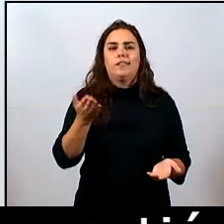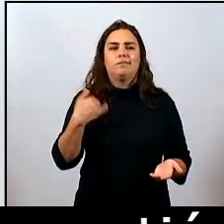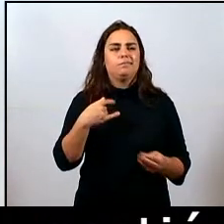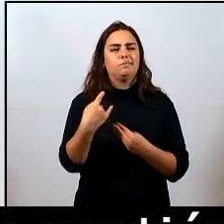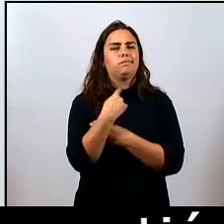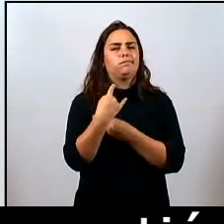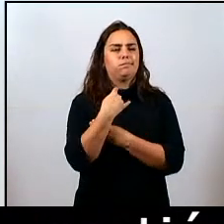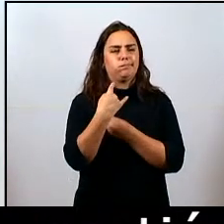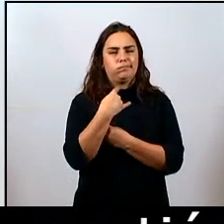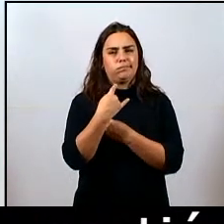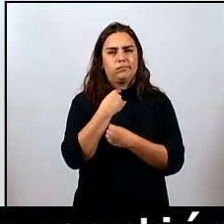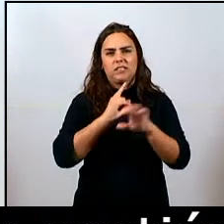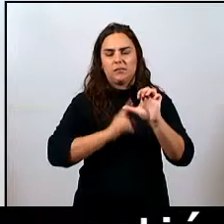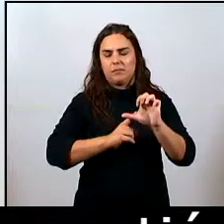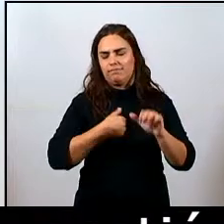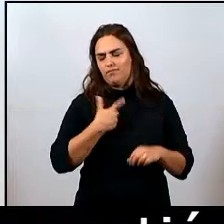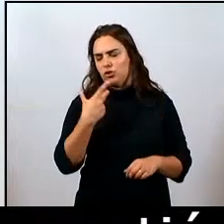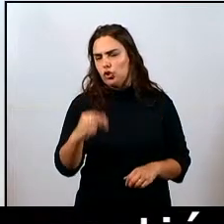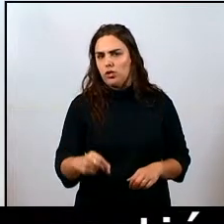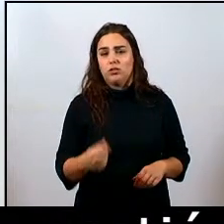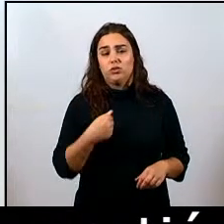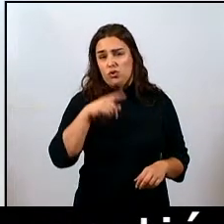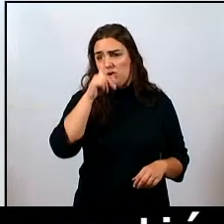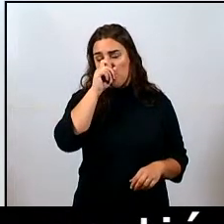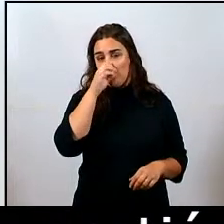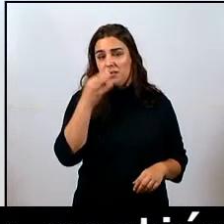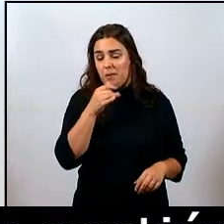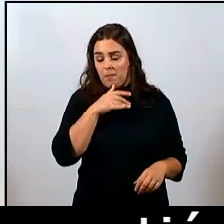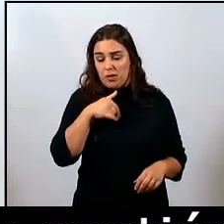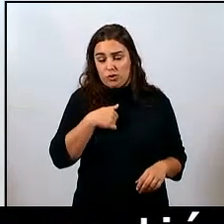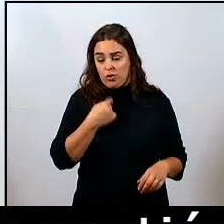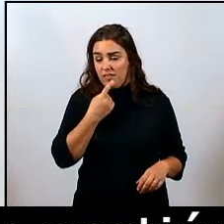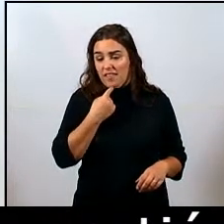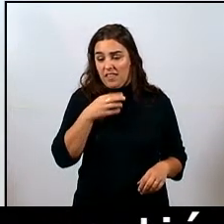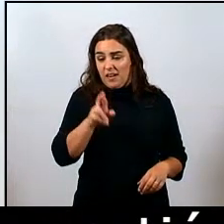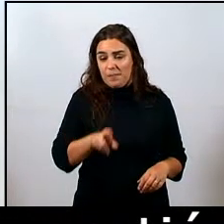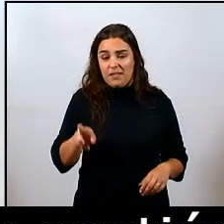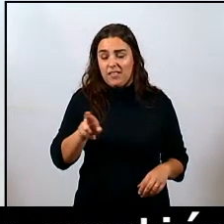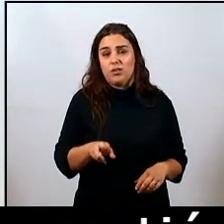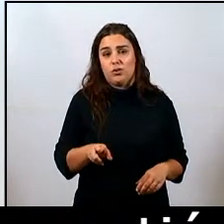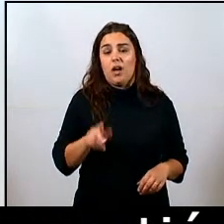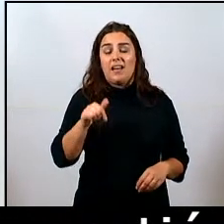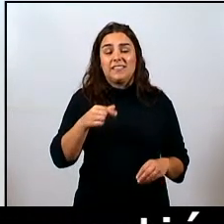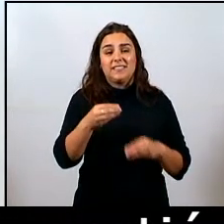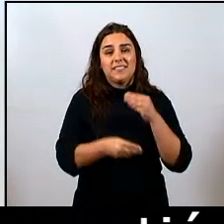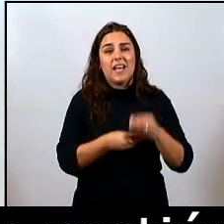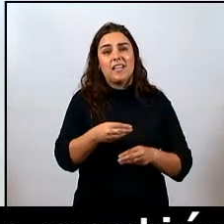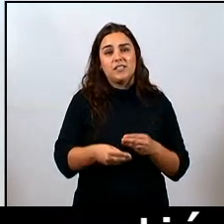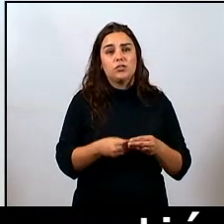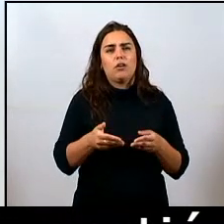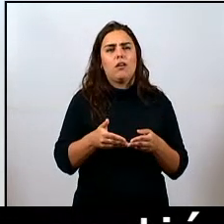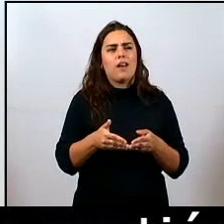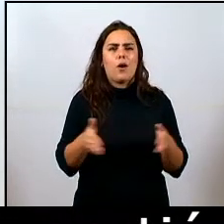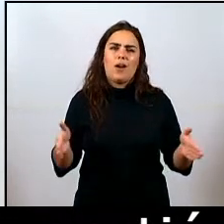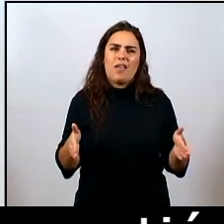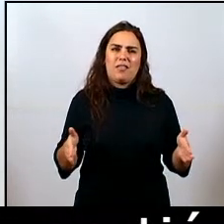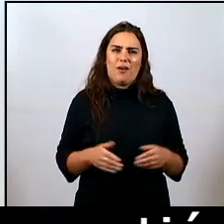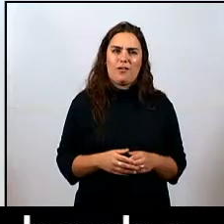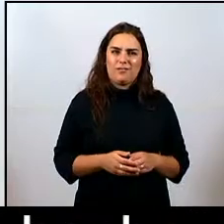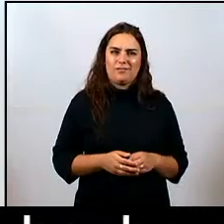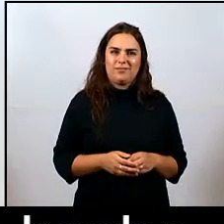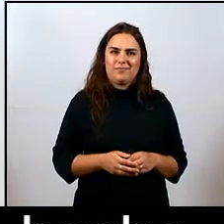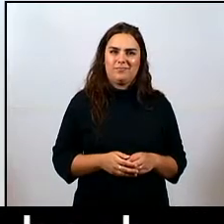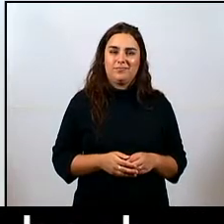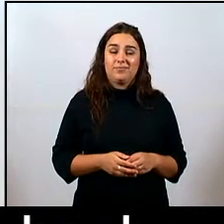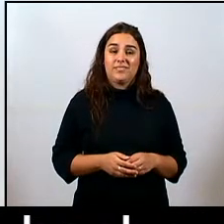en este caso de los extremeños. Yo siempre lo recuerdo, pero es que no me canso de decirlo. Aquí se ha realizado una inauguración invitando